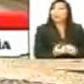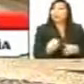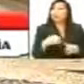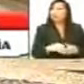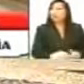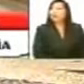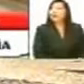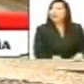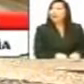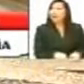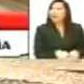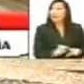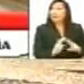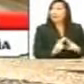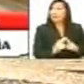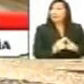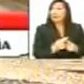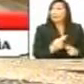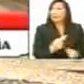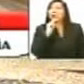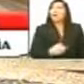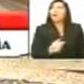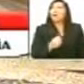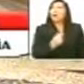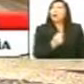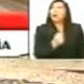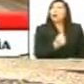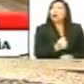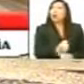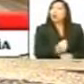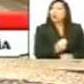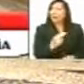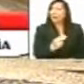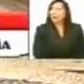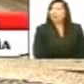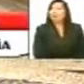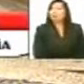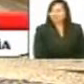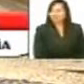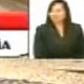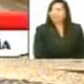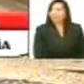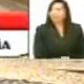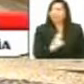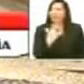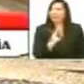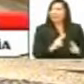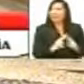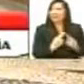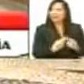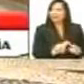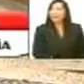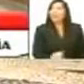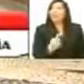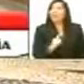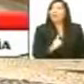integridad. También en la sesión 3, el rol parlamentario en la lucha contra la corrupción, Álvaro. Así es, son las tres sesiones previstas en el programa